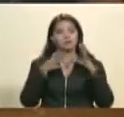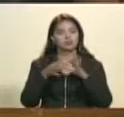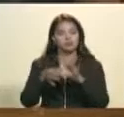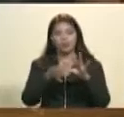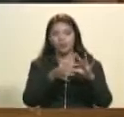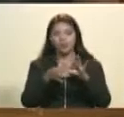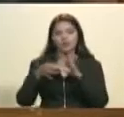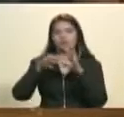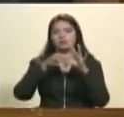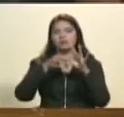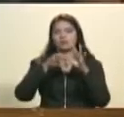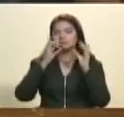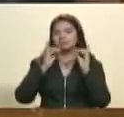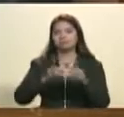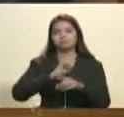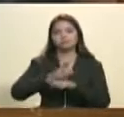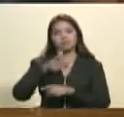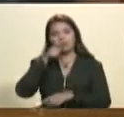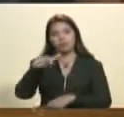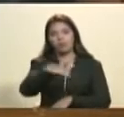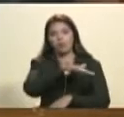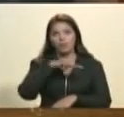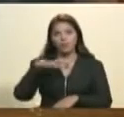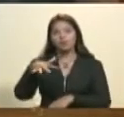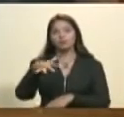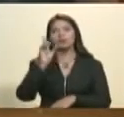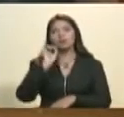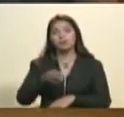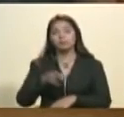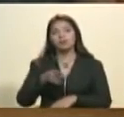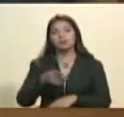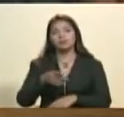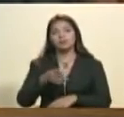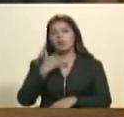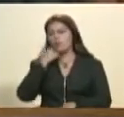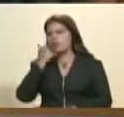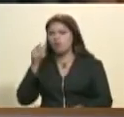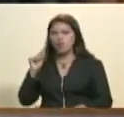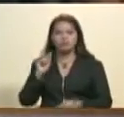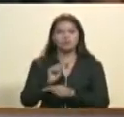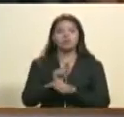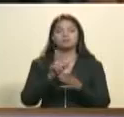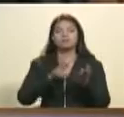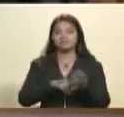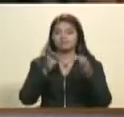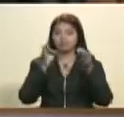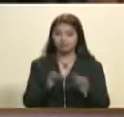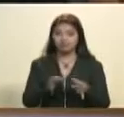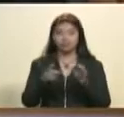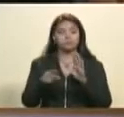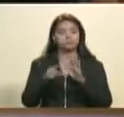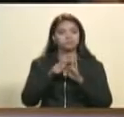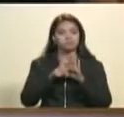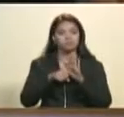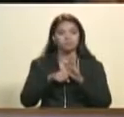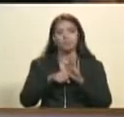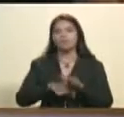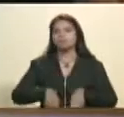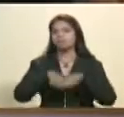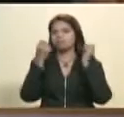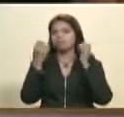y la autodeterminación de los pueblos, violentando groseramente garantías y principios del